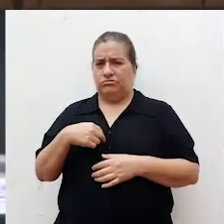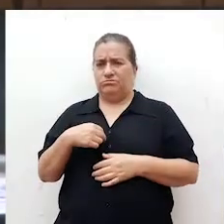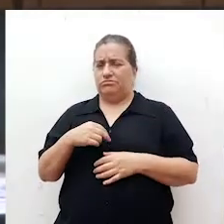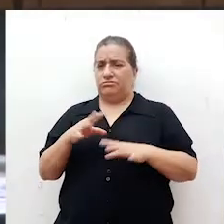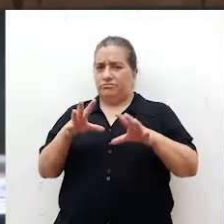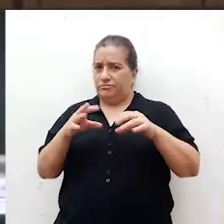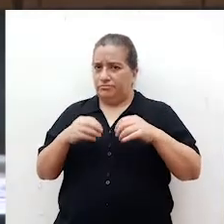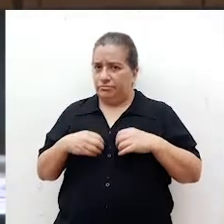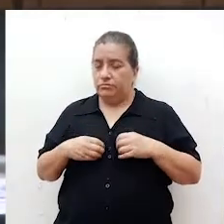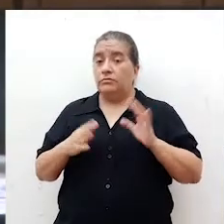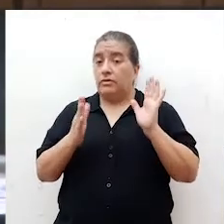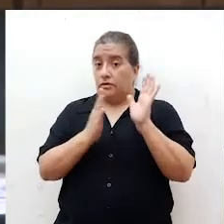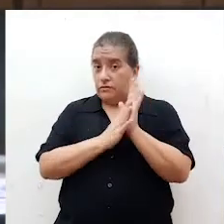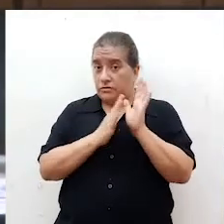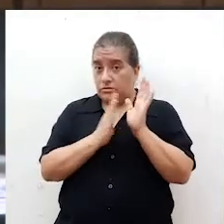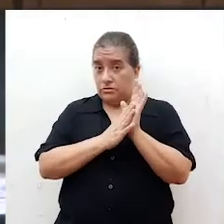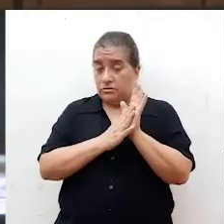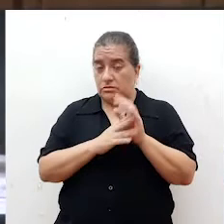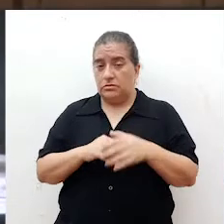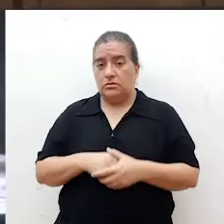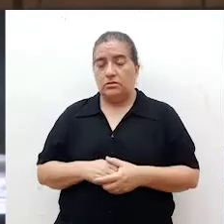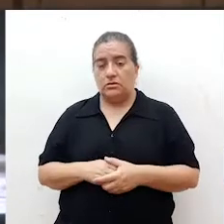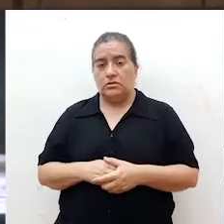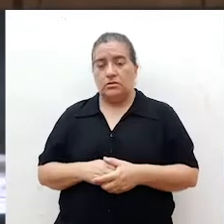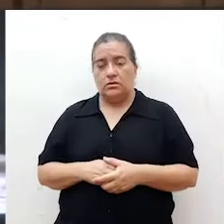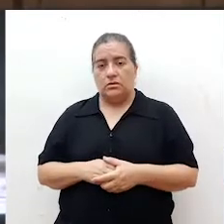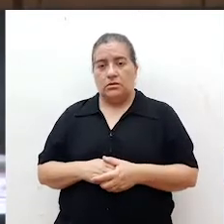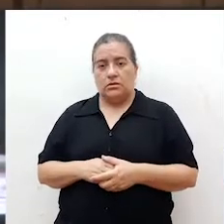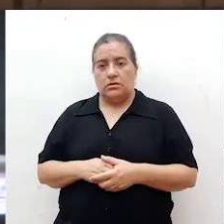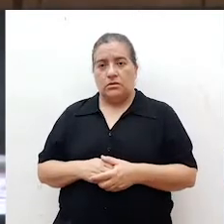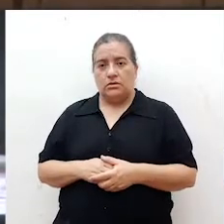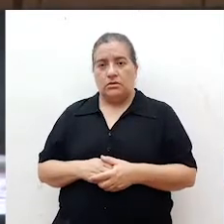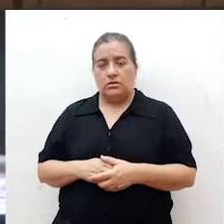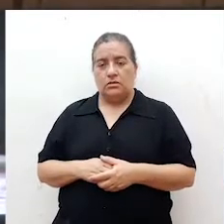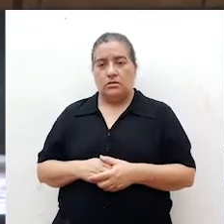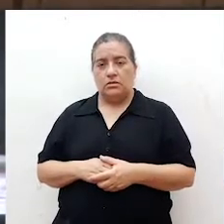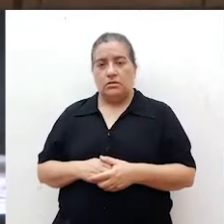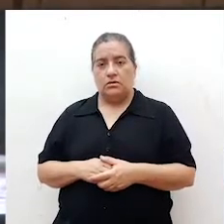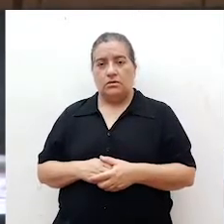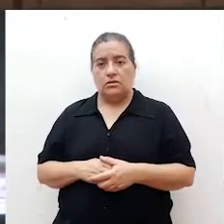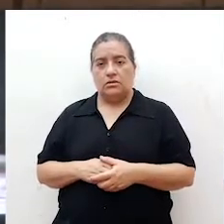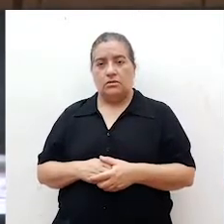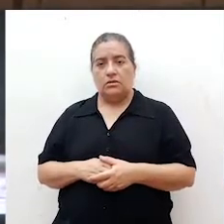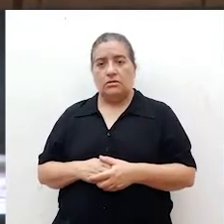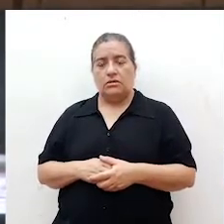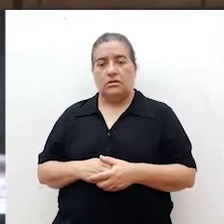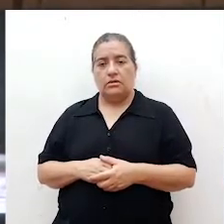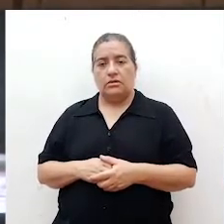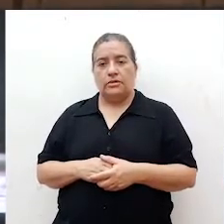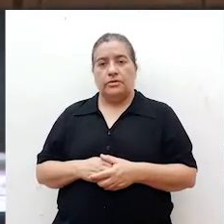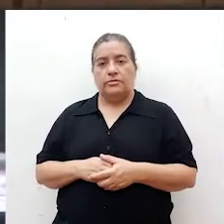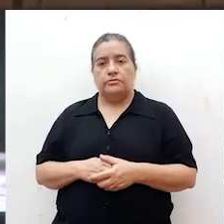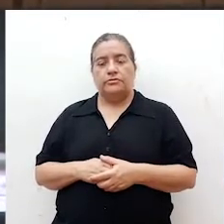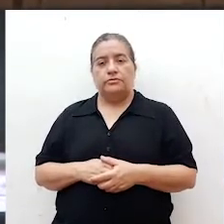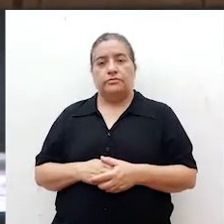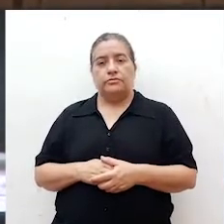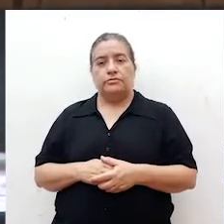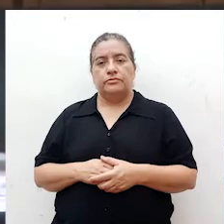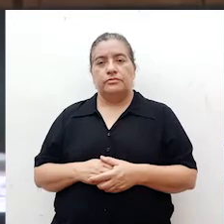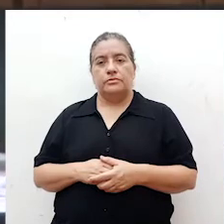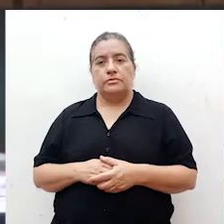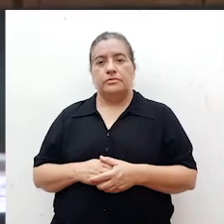Defensoría. Muchas de las recomendaciones que ustedes ven ahí, muchas de las que están ahí, siguen vigentes. Por eso es que